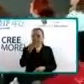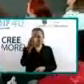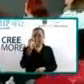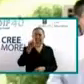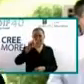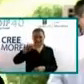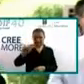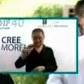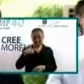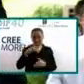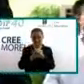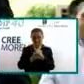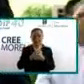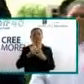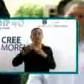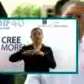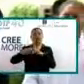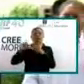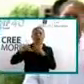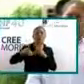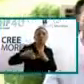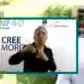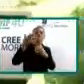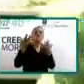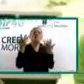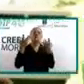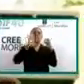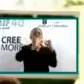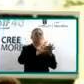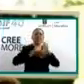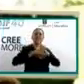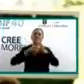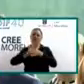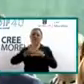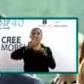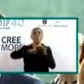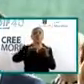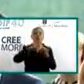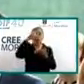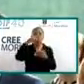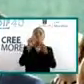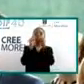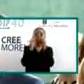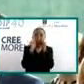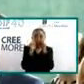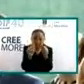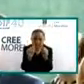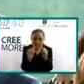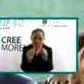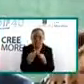concibió a partir de generar una cadena de valor de atención en lo que